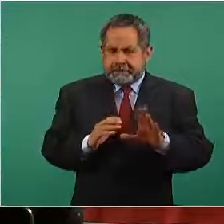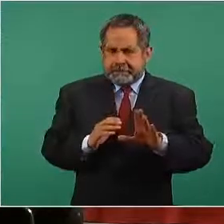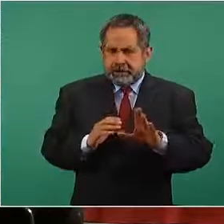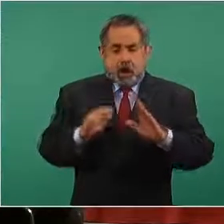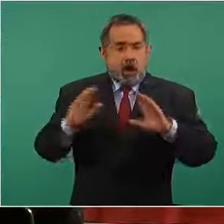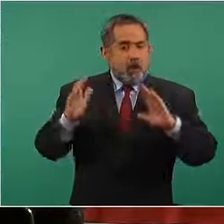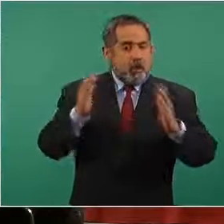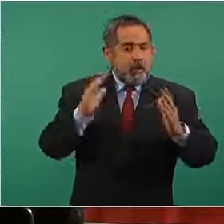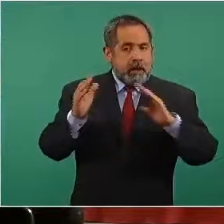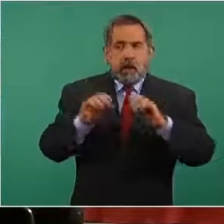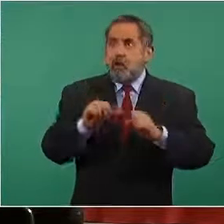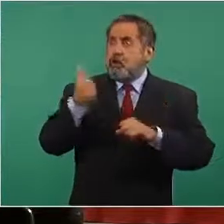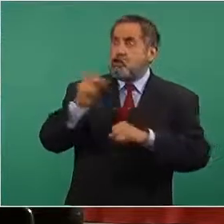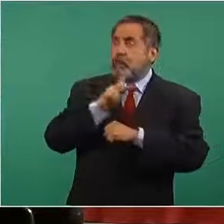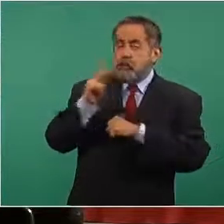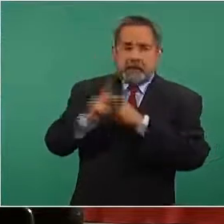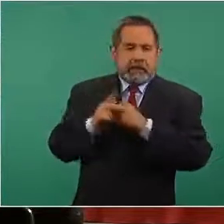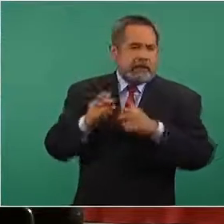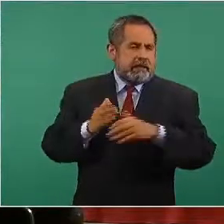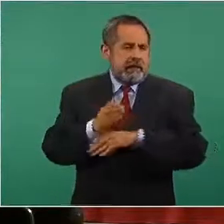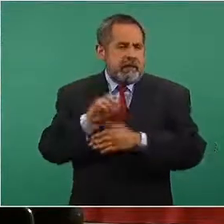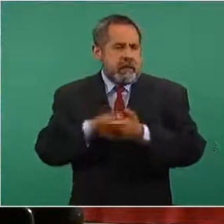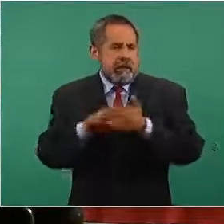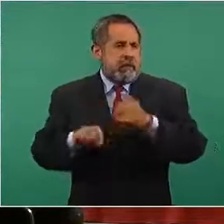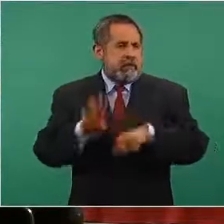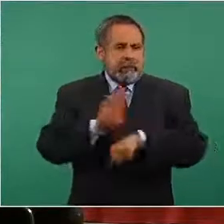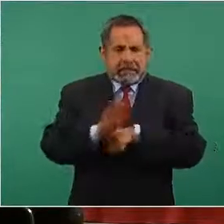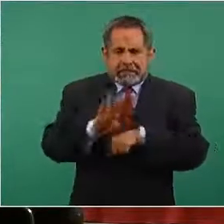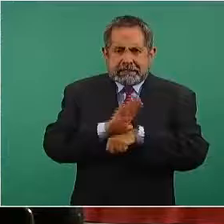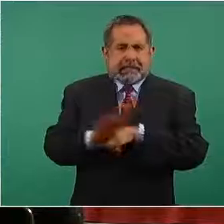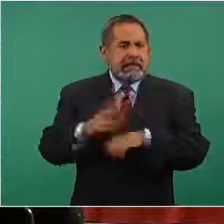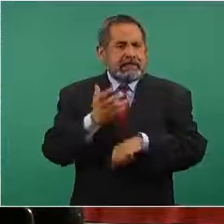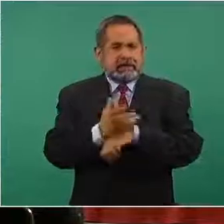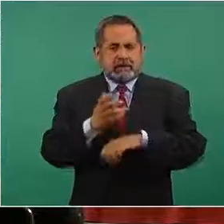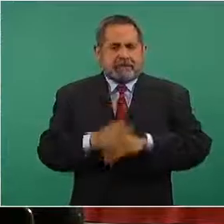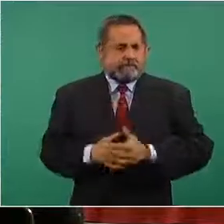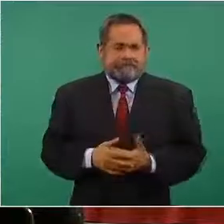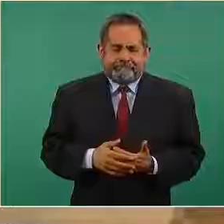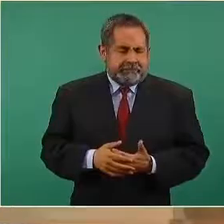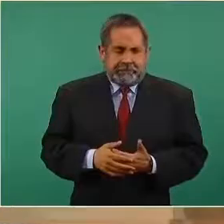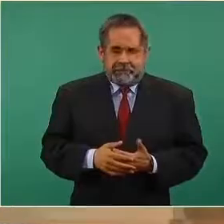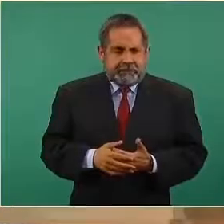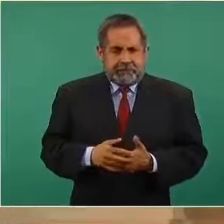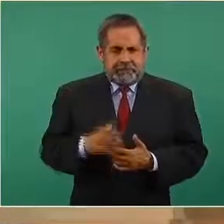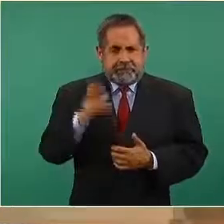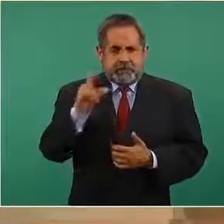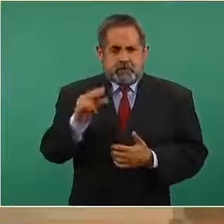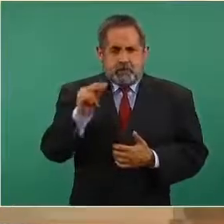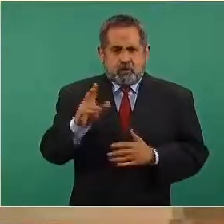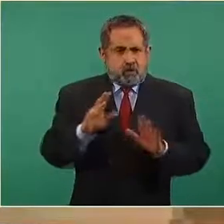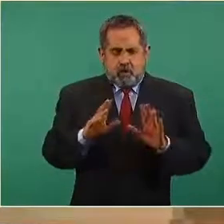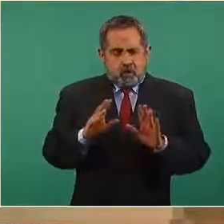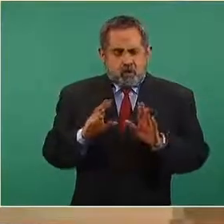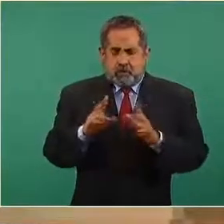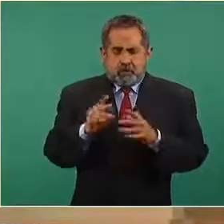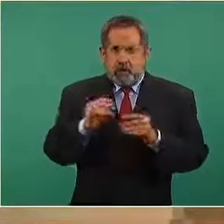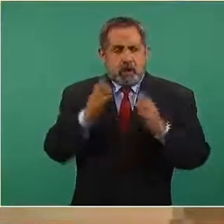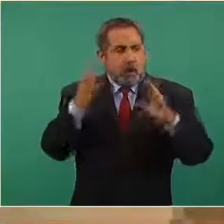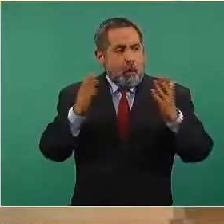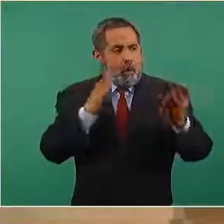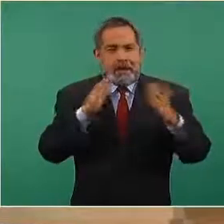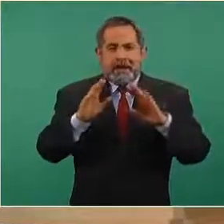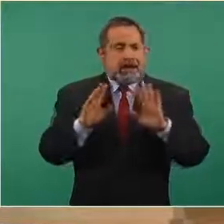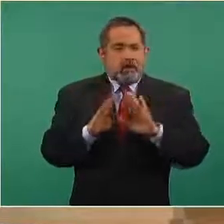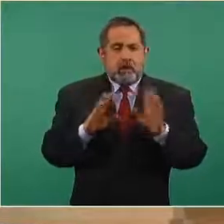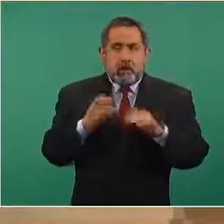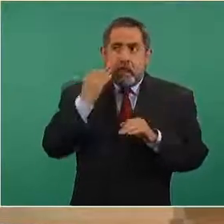las confirmadas de otro país, de Brasil, de Estados Unidos. Y no, hay que buscar cuál es la estimación que tiene en el